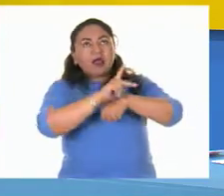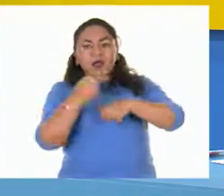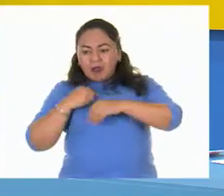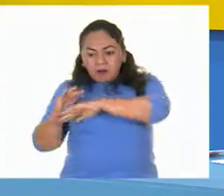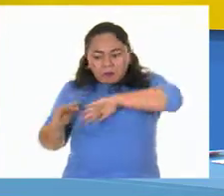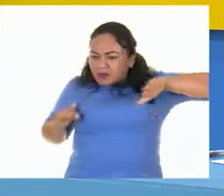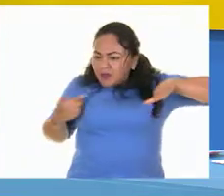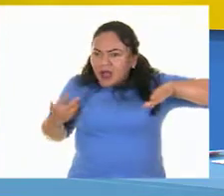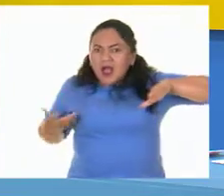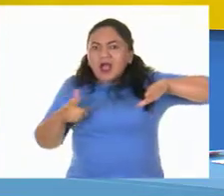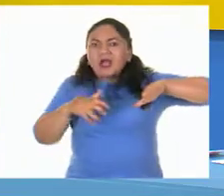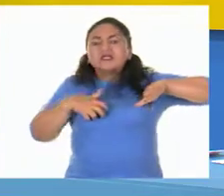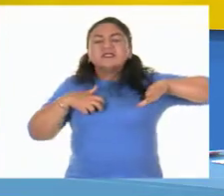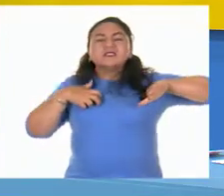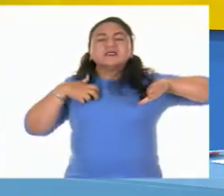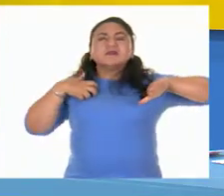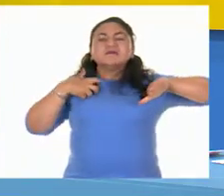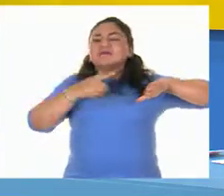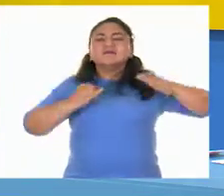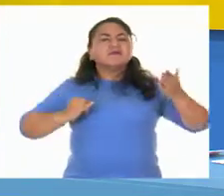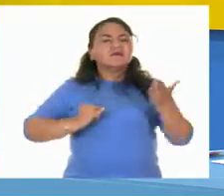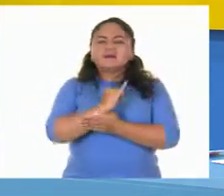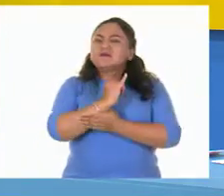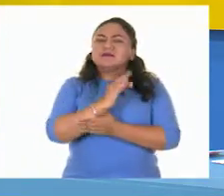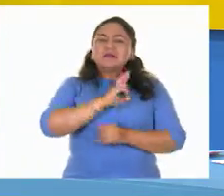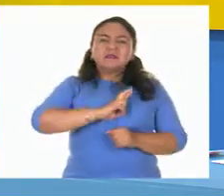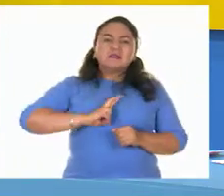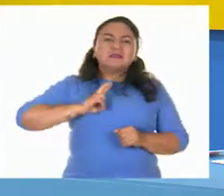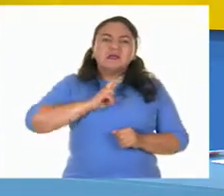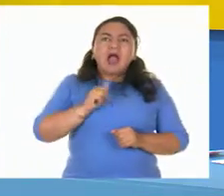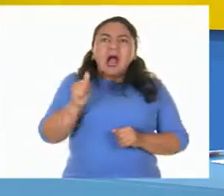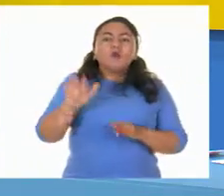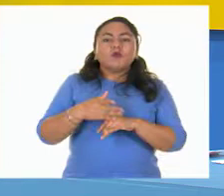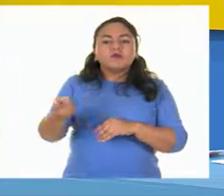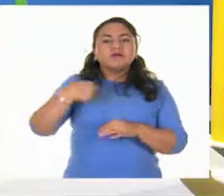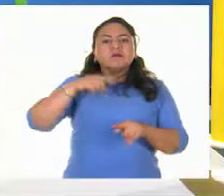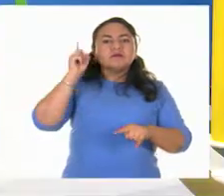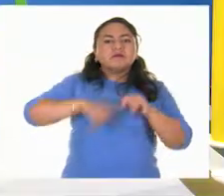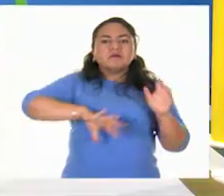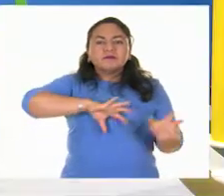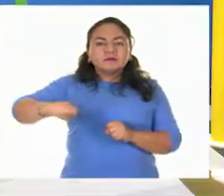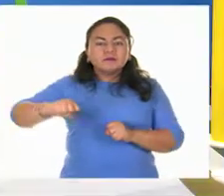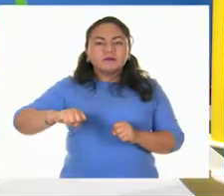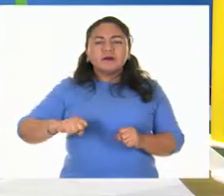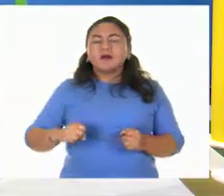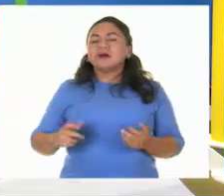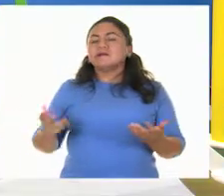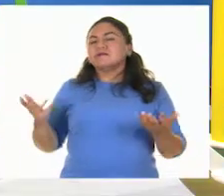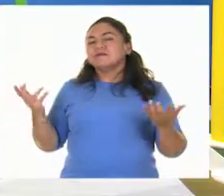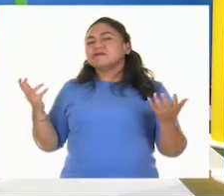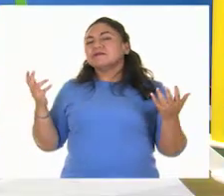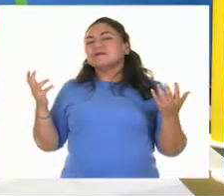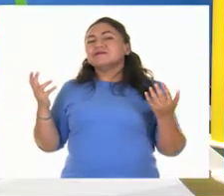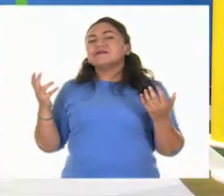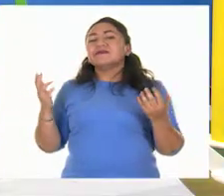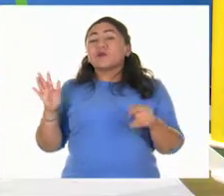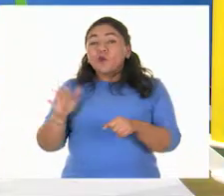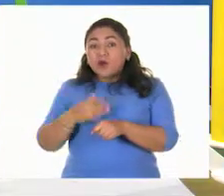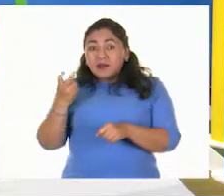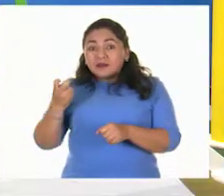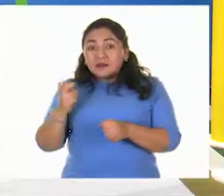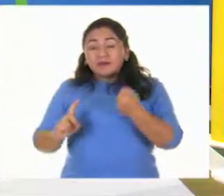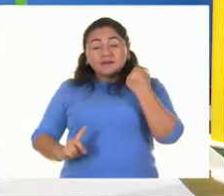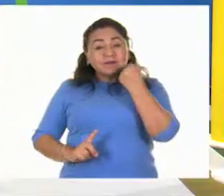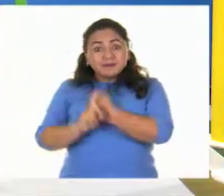desplazadas. Estas tomaron medidas como represalia por la expropiación. No me digas que por esto hubo